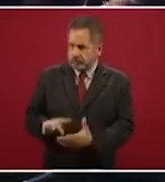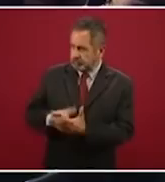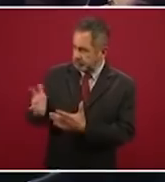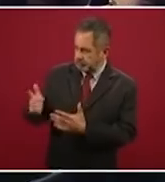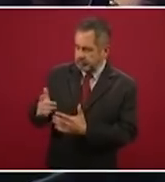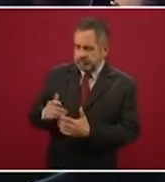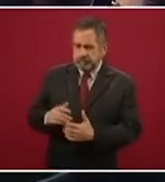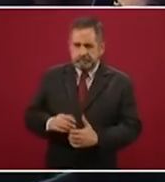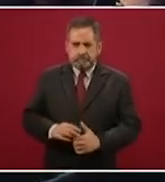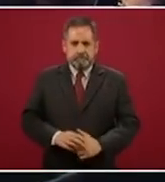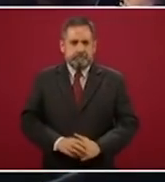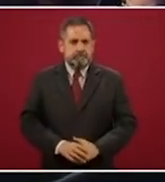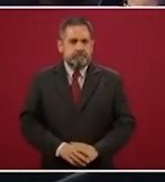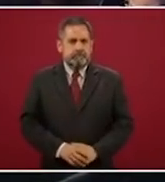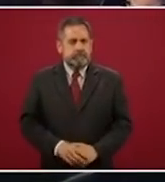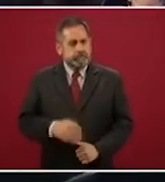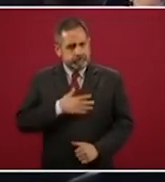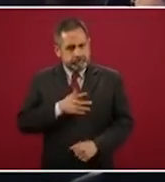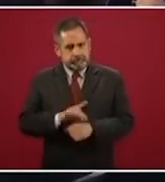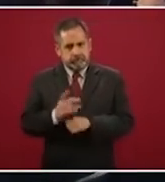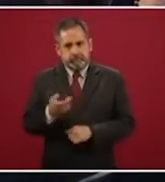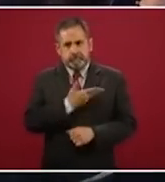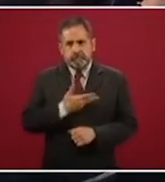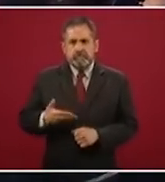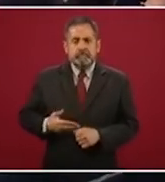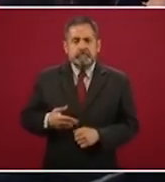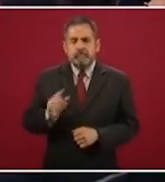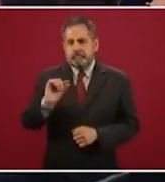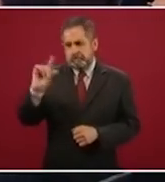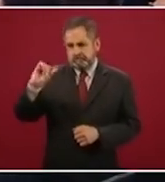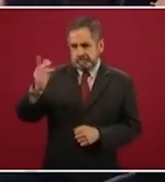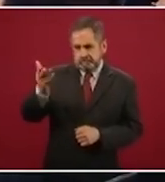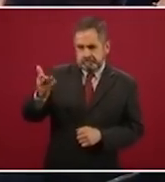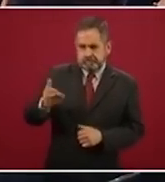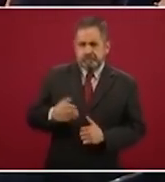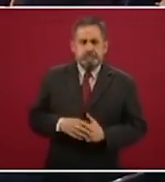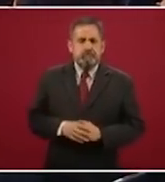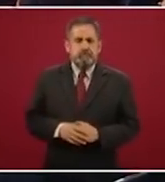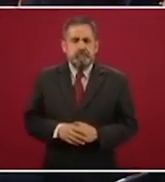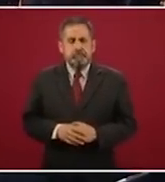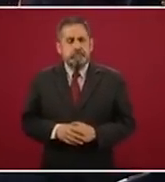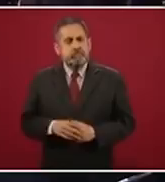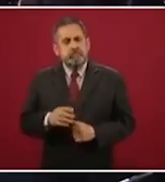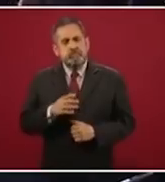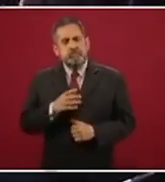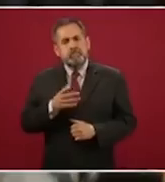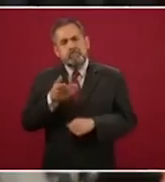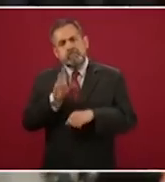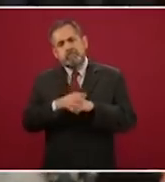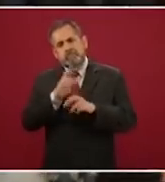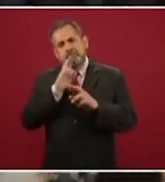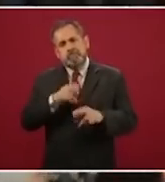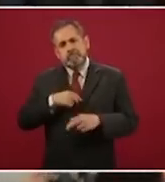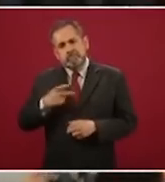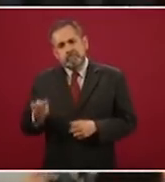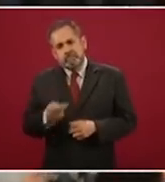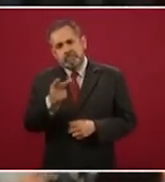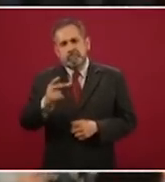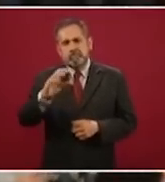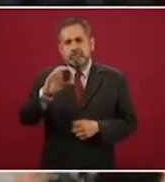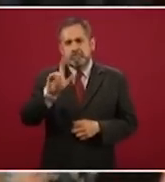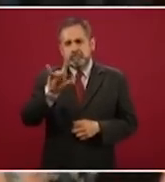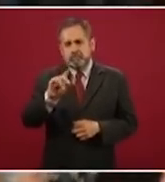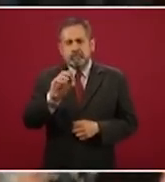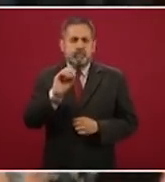Notimex. Buenos días, presidente. Buenos días, funcionarios. No sé si me puede contestar la pregunta Claudia Sheinbaum